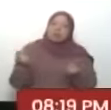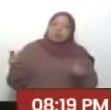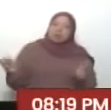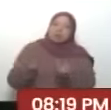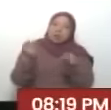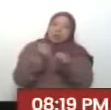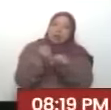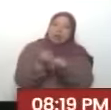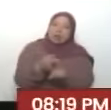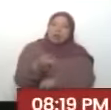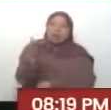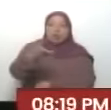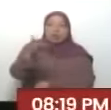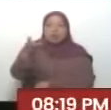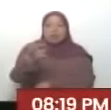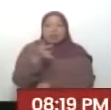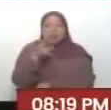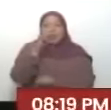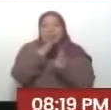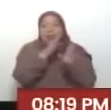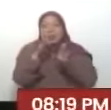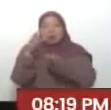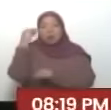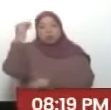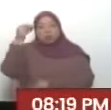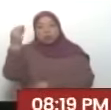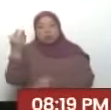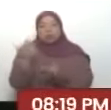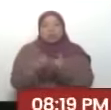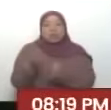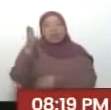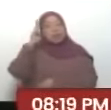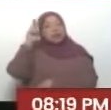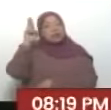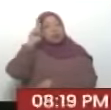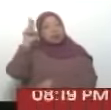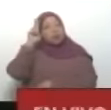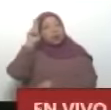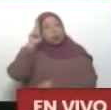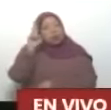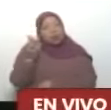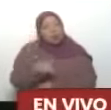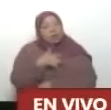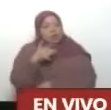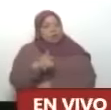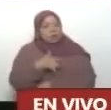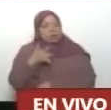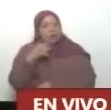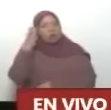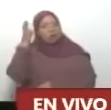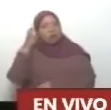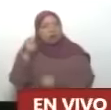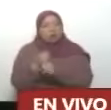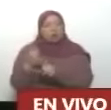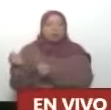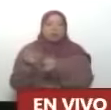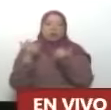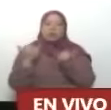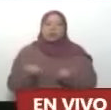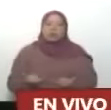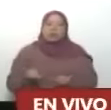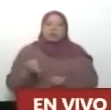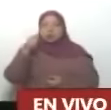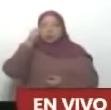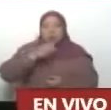campaña admirable, de argumentos, de razones, de pasión, de conciencia y racionalidad,